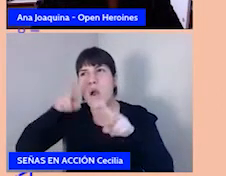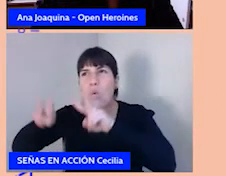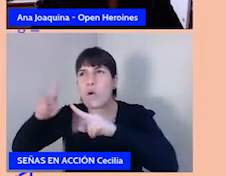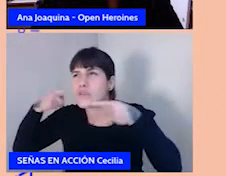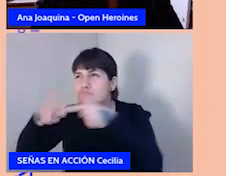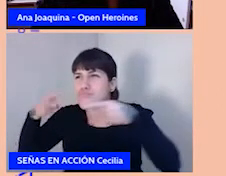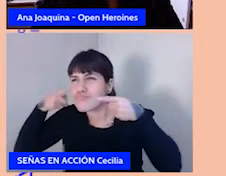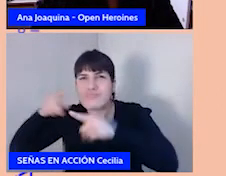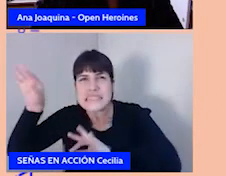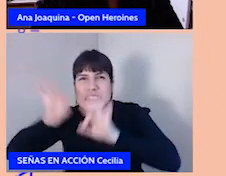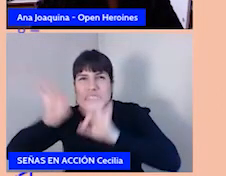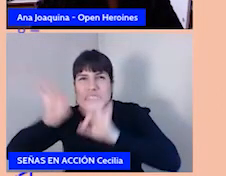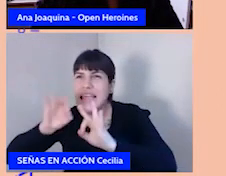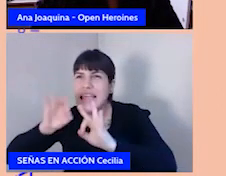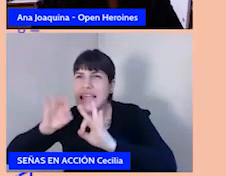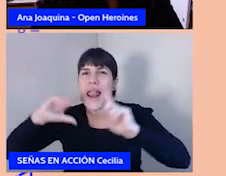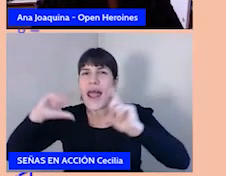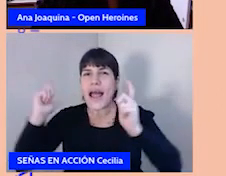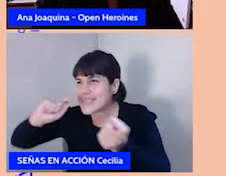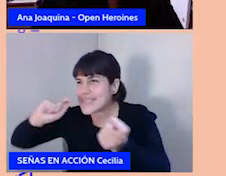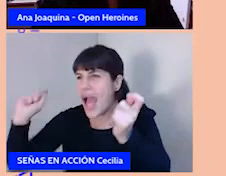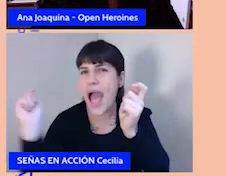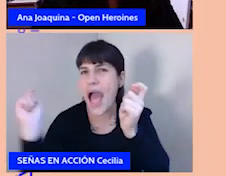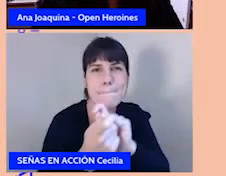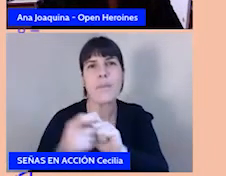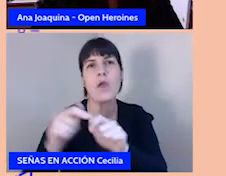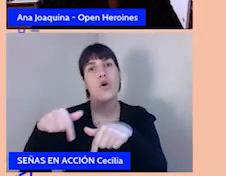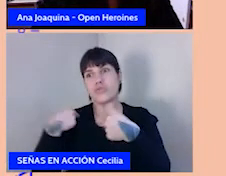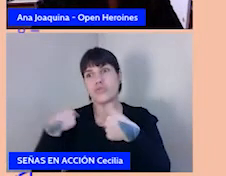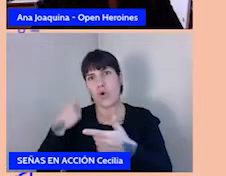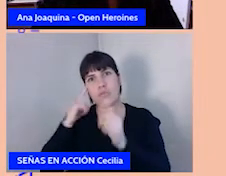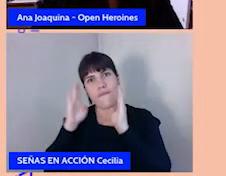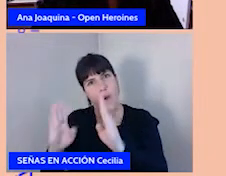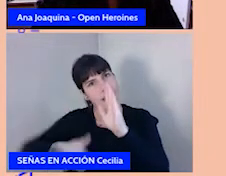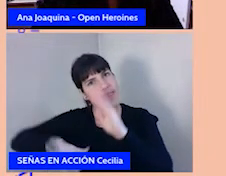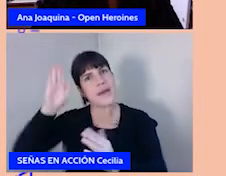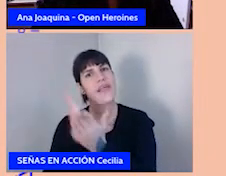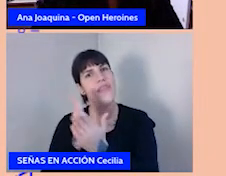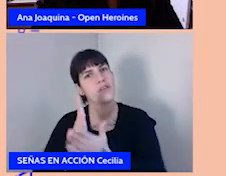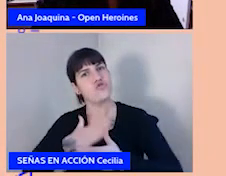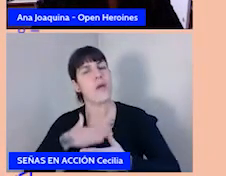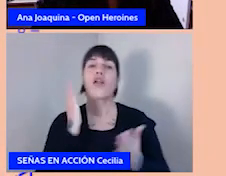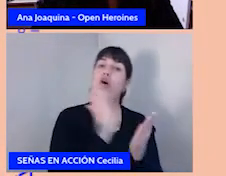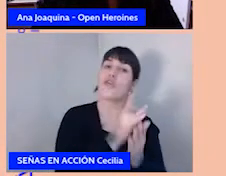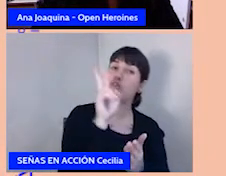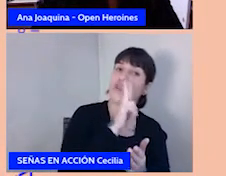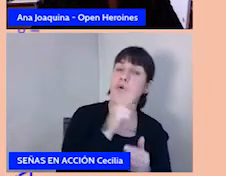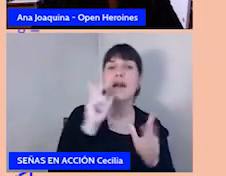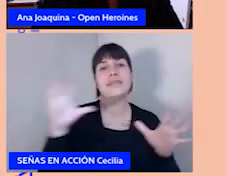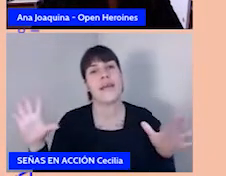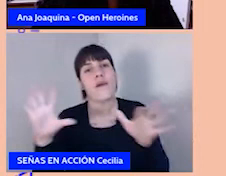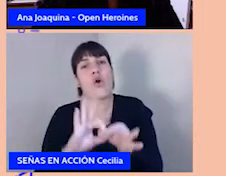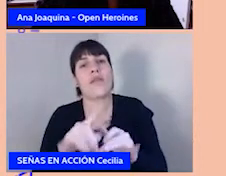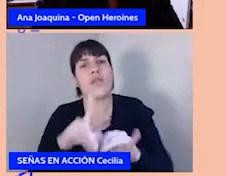donde confluye los derechos humanos, derechos de las mujeres, con incidencia y campañas, con movilización e